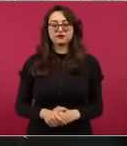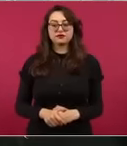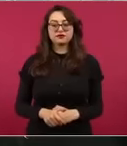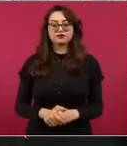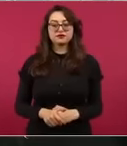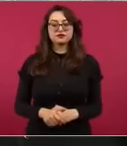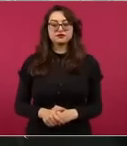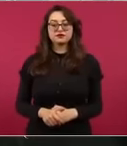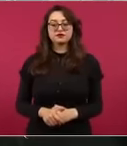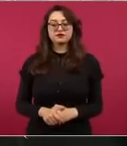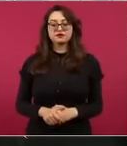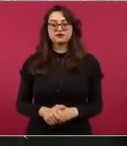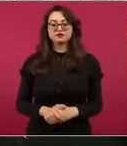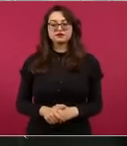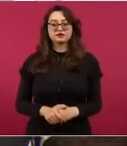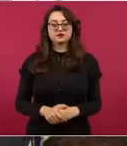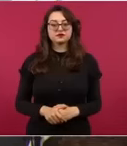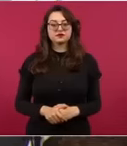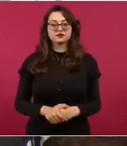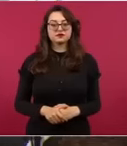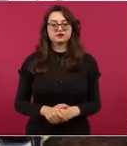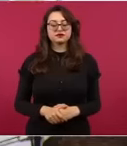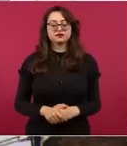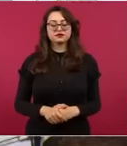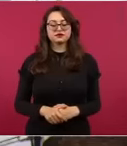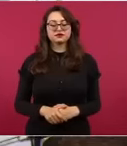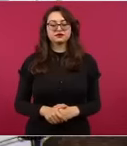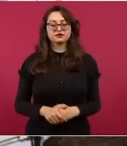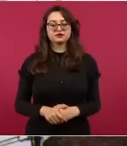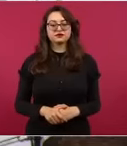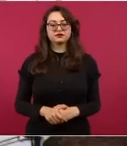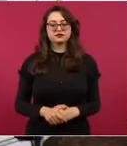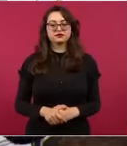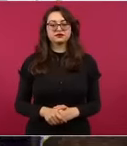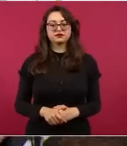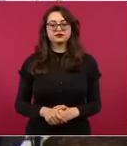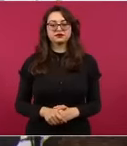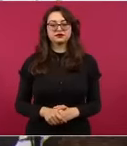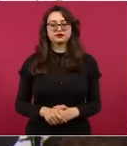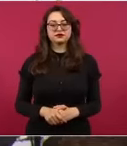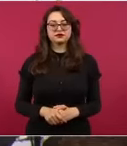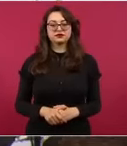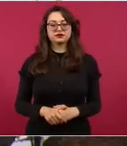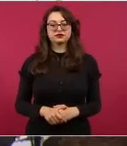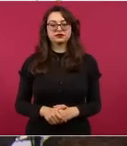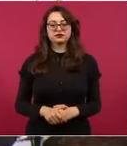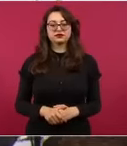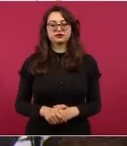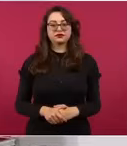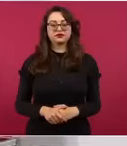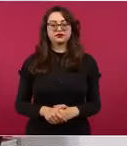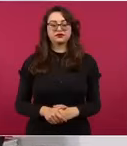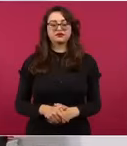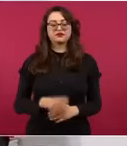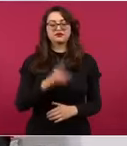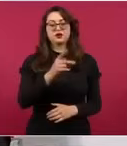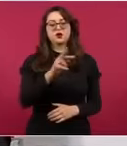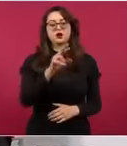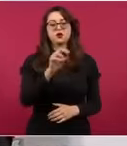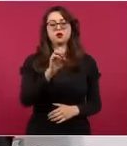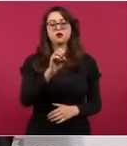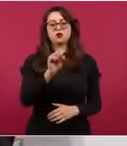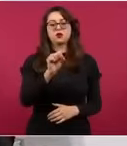Ah, sí, que quieren los de proceso y los